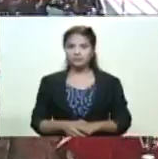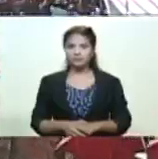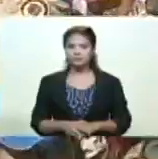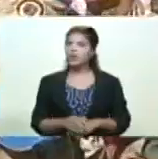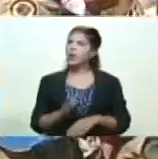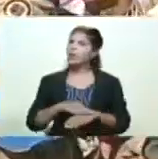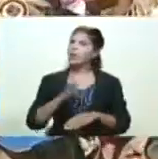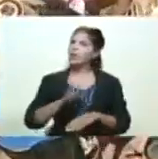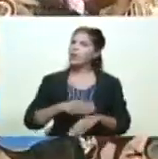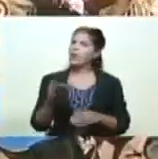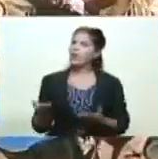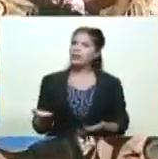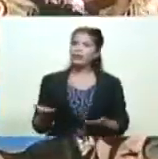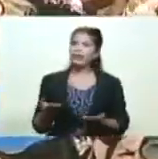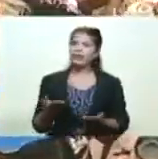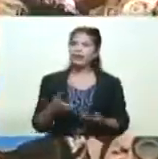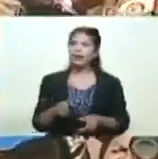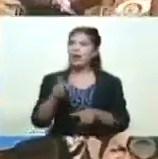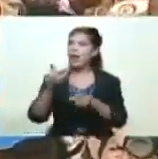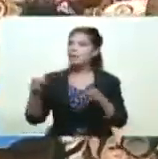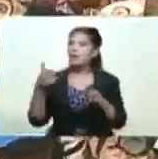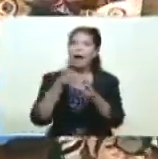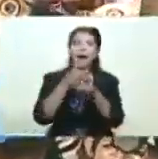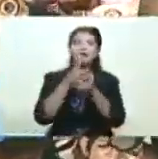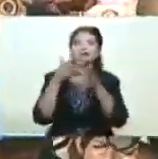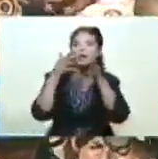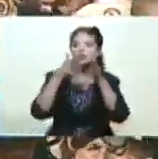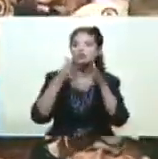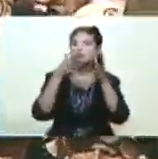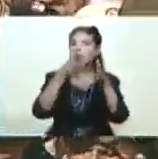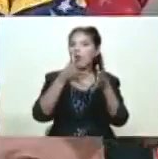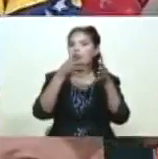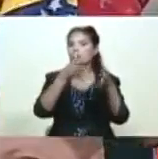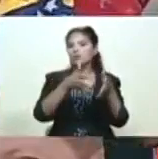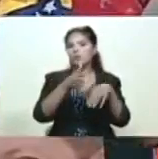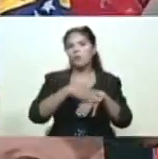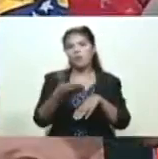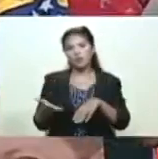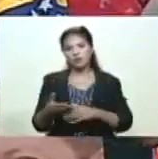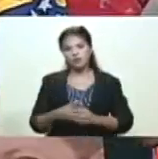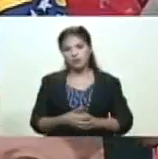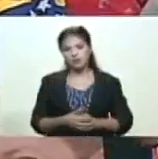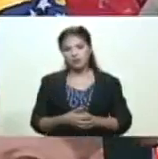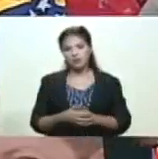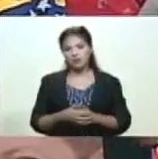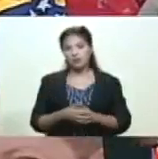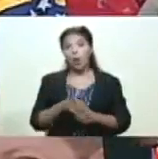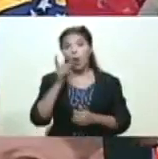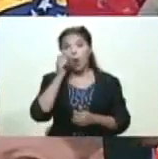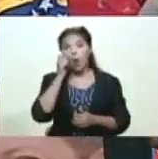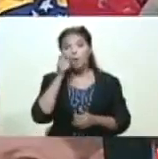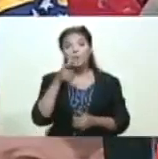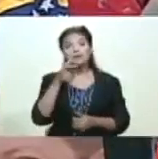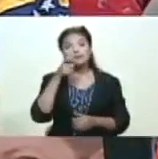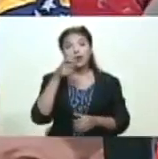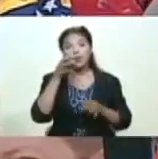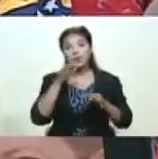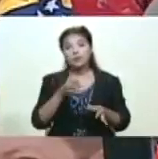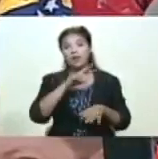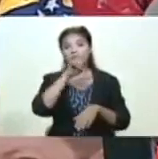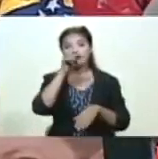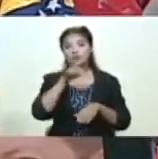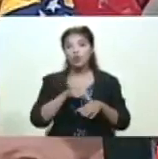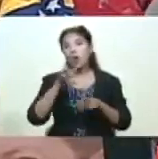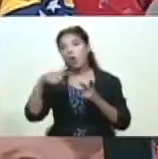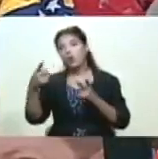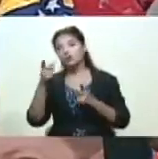¿Por qué lo llevaron sus asesores? Mark Haslett, asesor en seguridad nacional, y